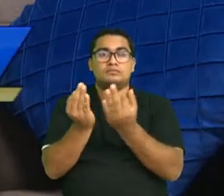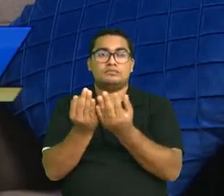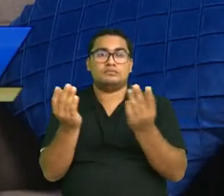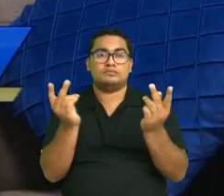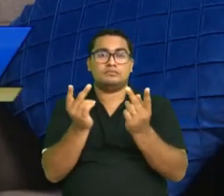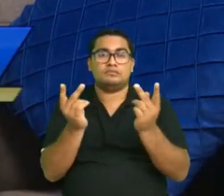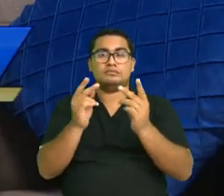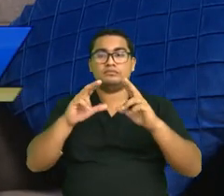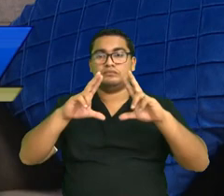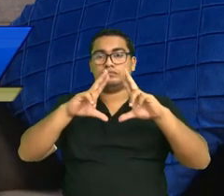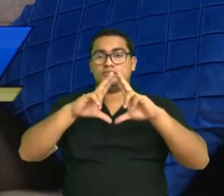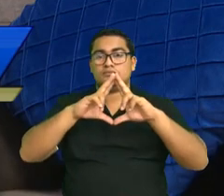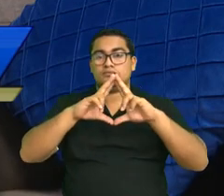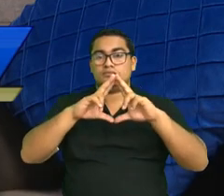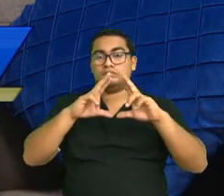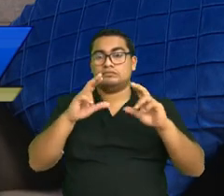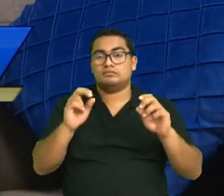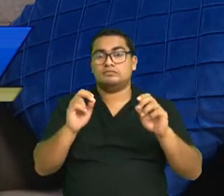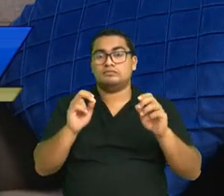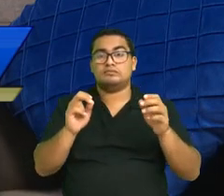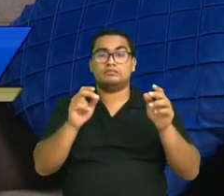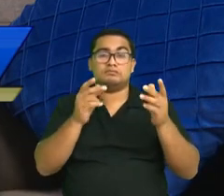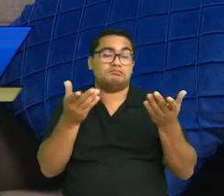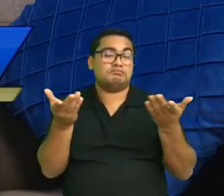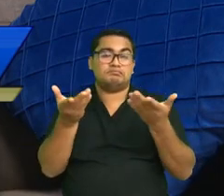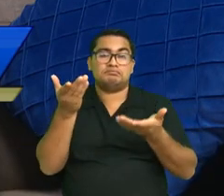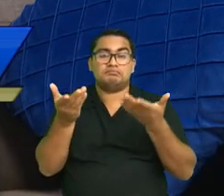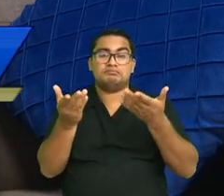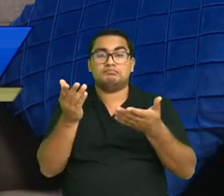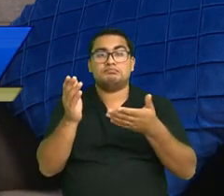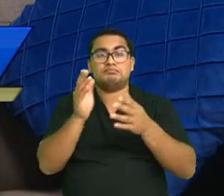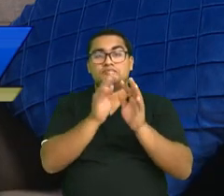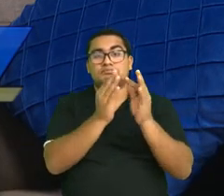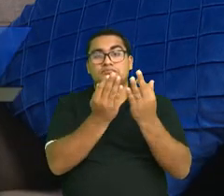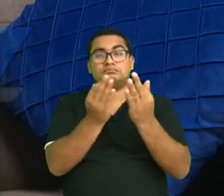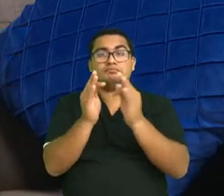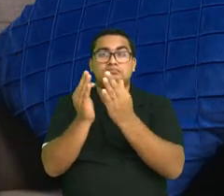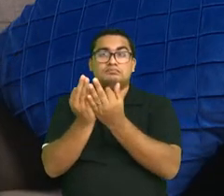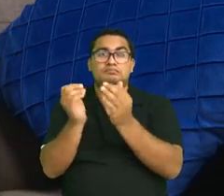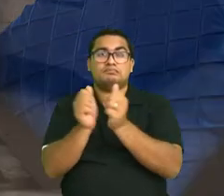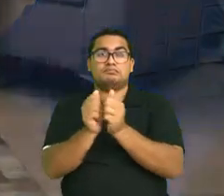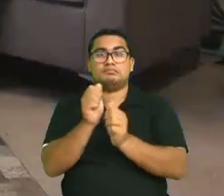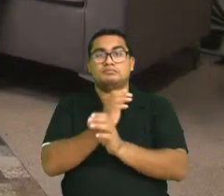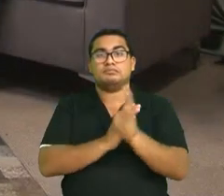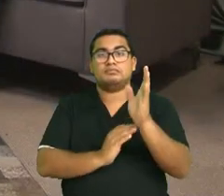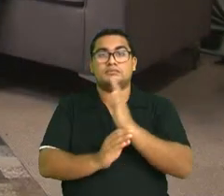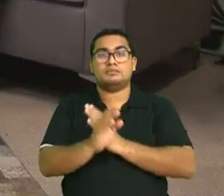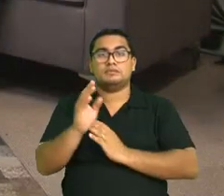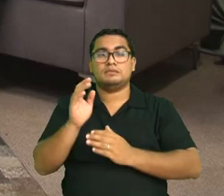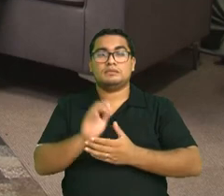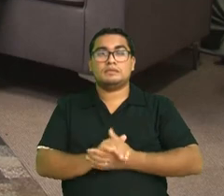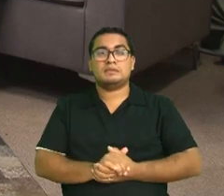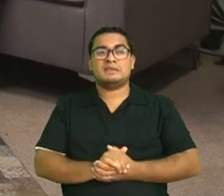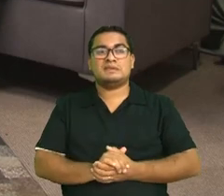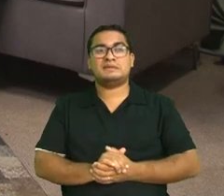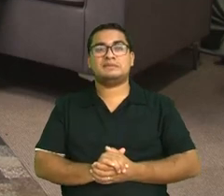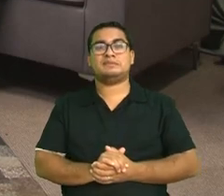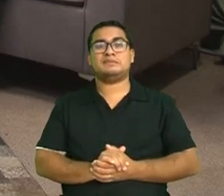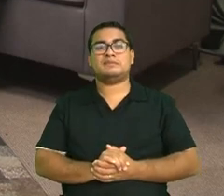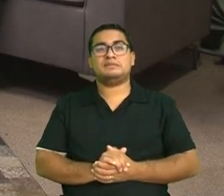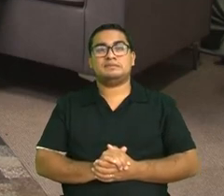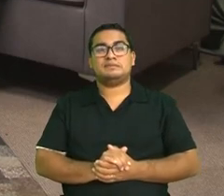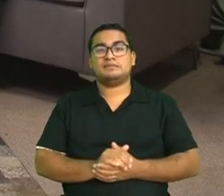este caso, las familias que tienen algún tipo de familiar con discapacidad, ya sea física o psicológica. Psíquica